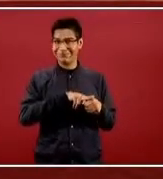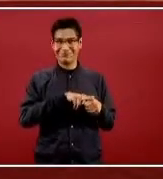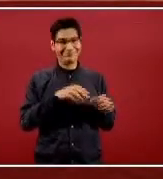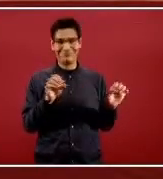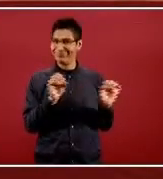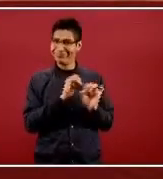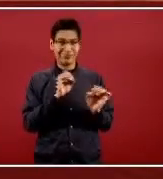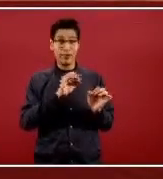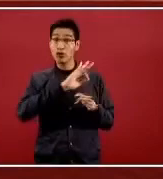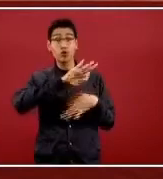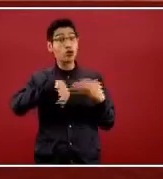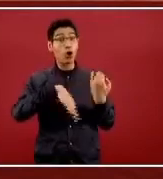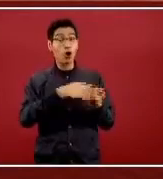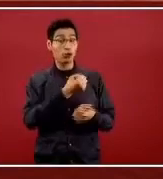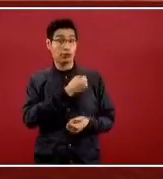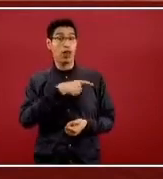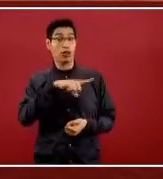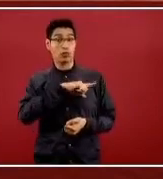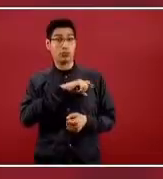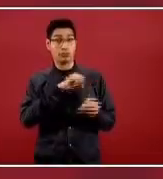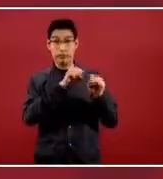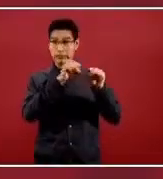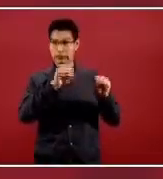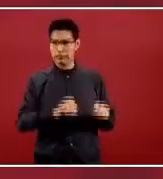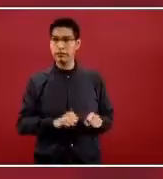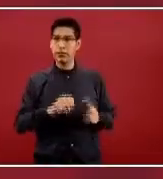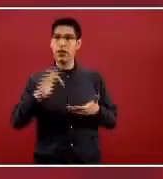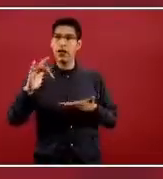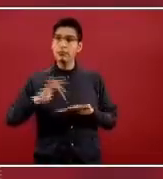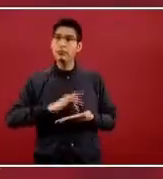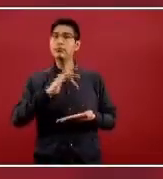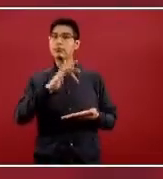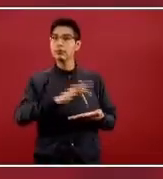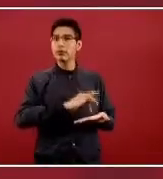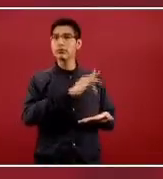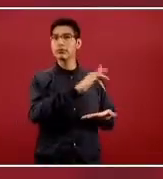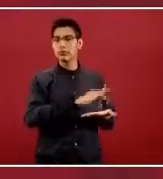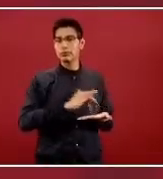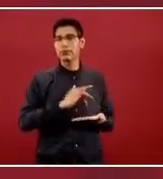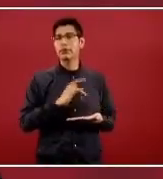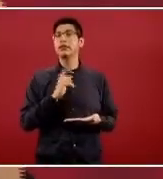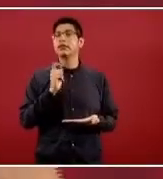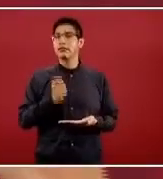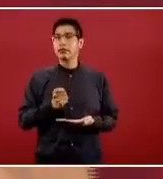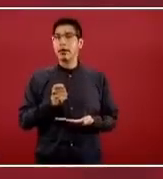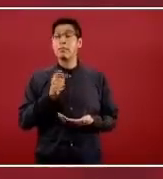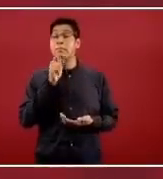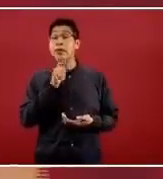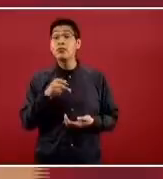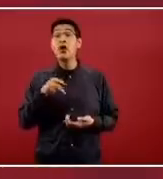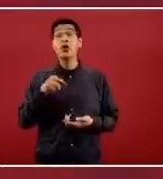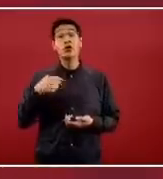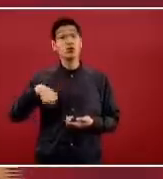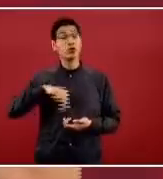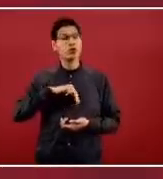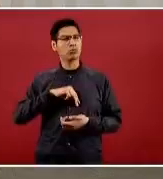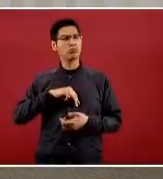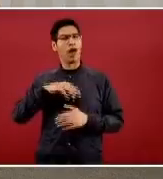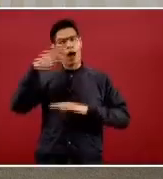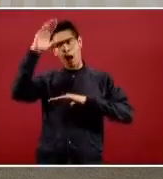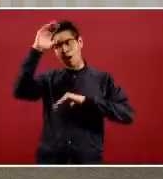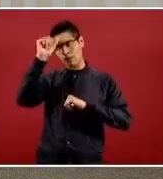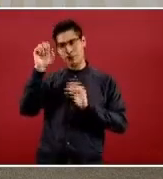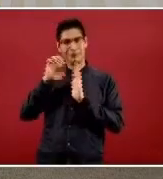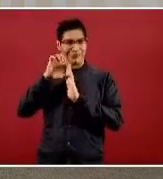de colaboración, y por eso lo relaciono con lo que usted pregunta. En esa colaboración se están formulando acuerdos de intercambio de